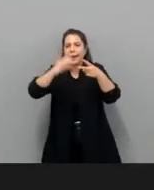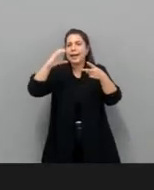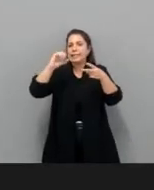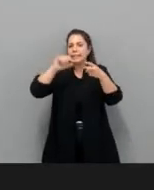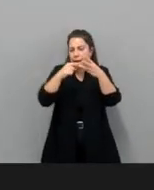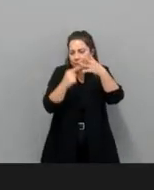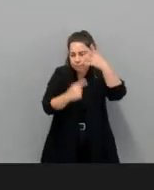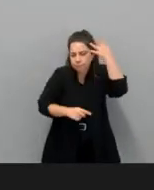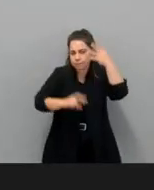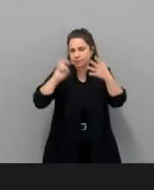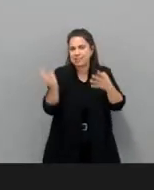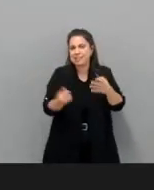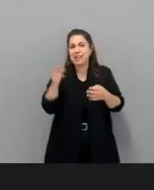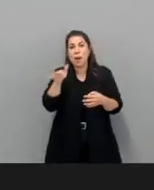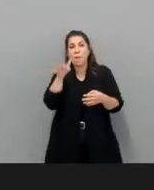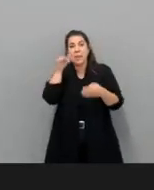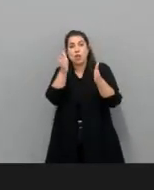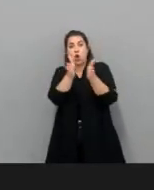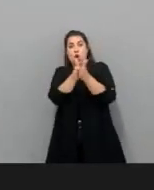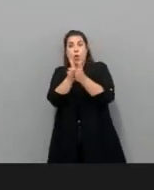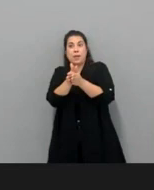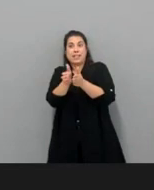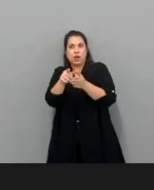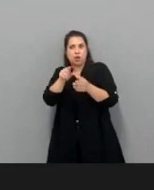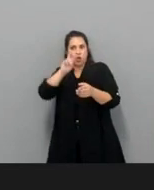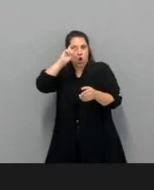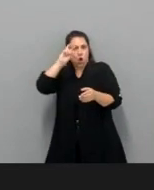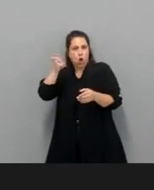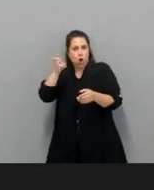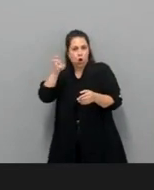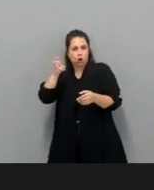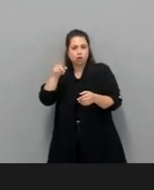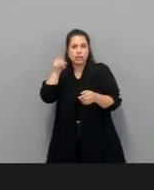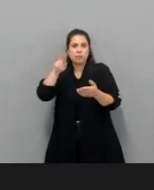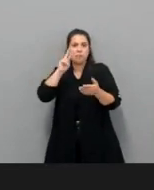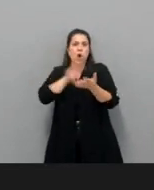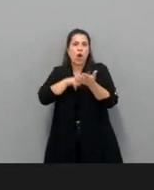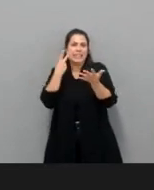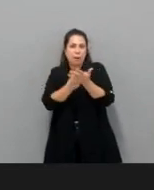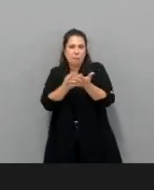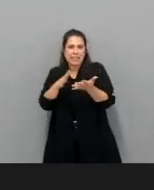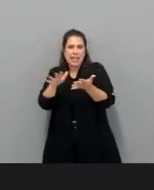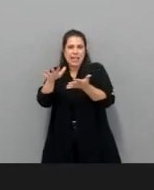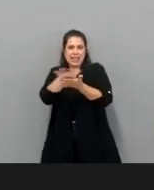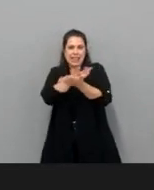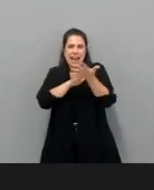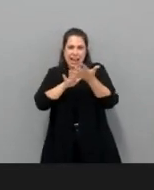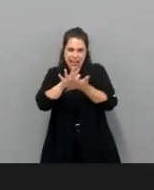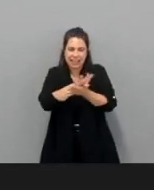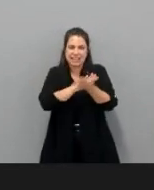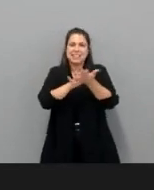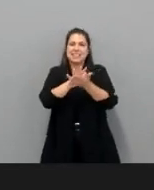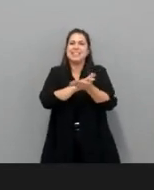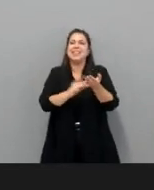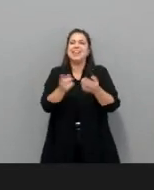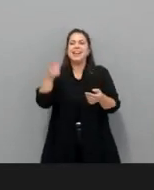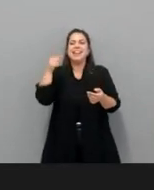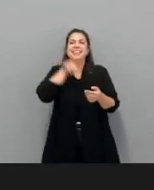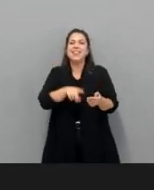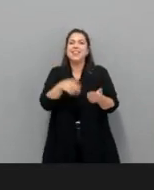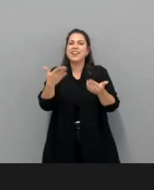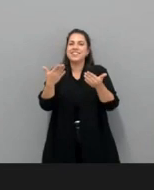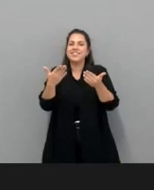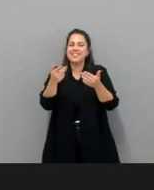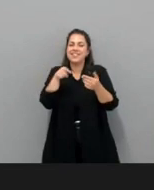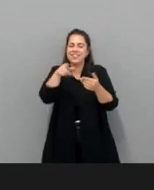pues, a otros compañeros que están aquí, que son los intérpretes de lengua, de signos y que también seguramente